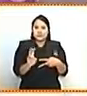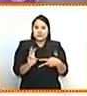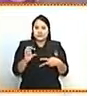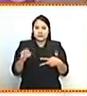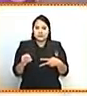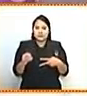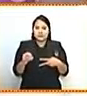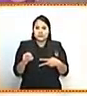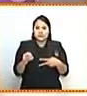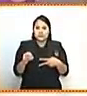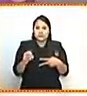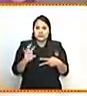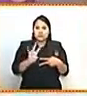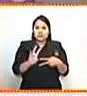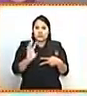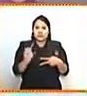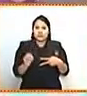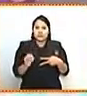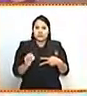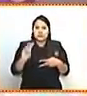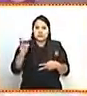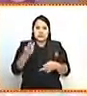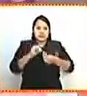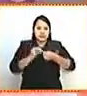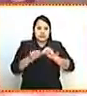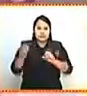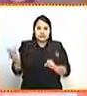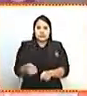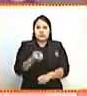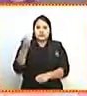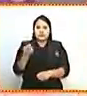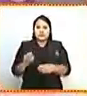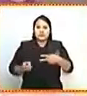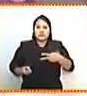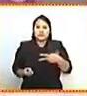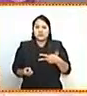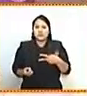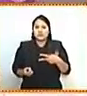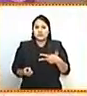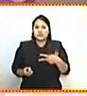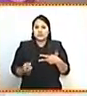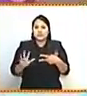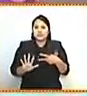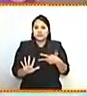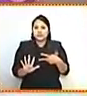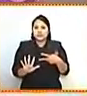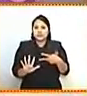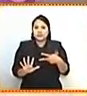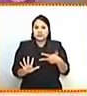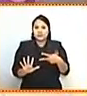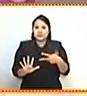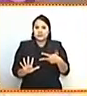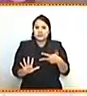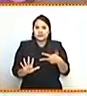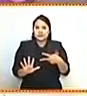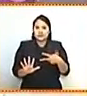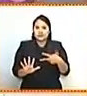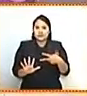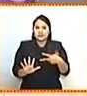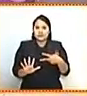0, primer número ganador, 70. Segundo número ganador, primer dígito. 5, segundo dígito.